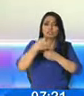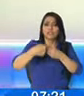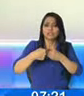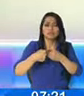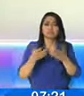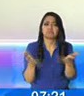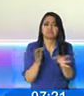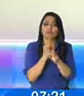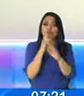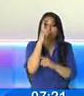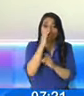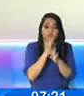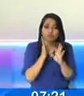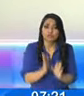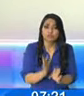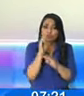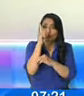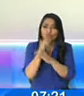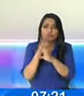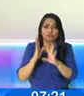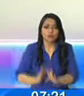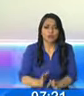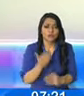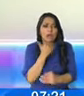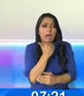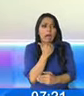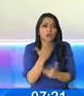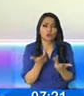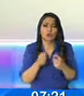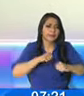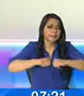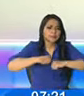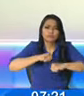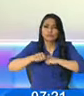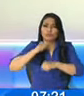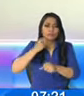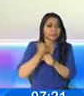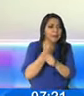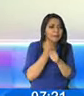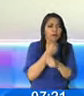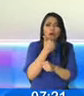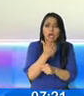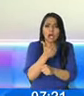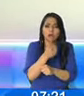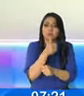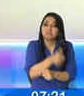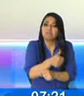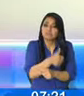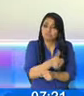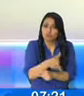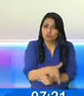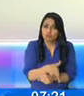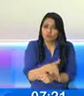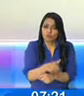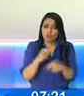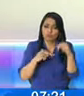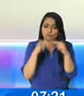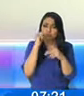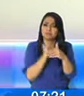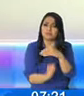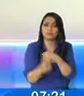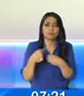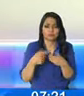solo funcionario que esté ya articulando o haciendo alguna gestión o trabajo o labor directamente en la obra del metro de